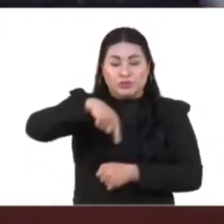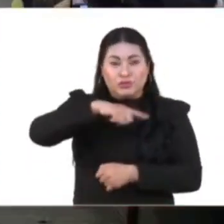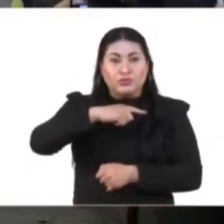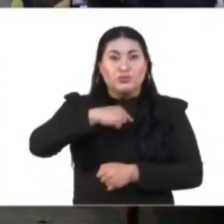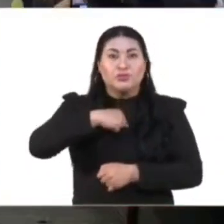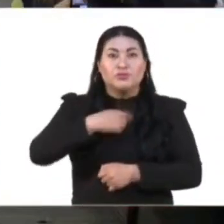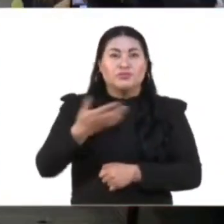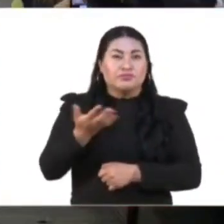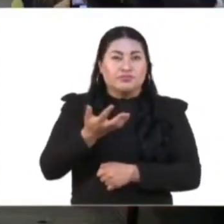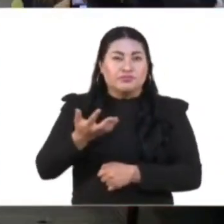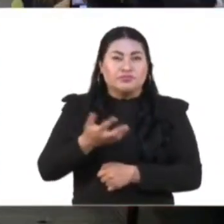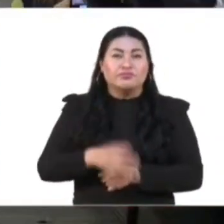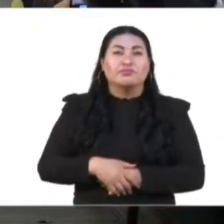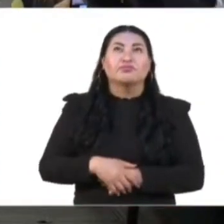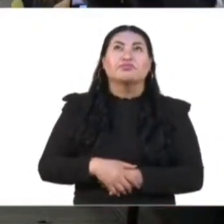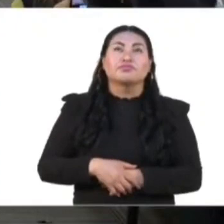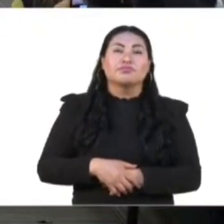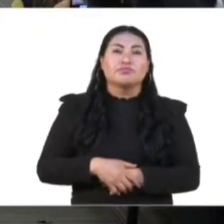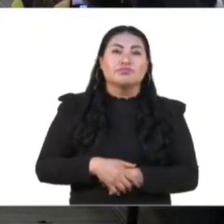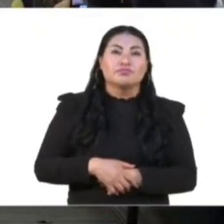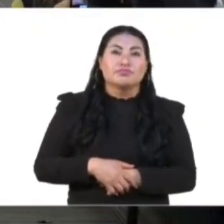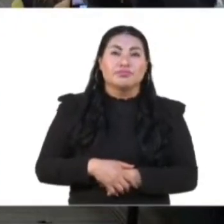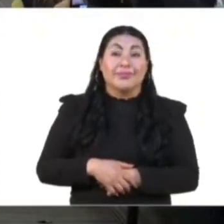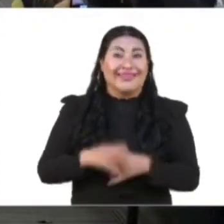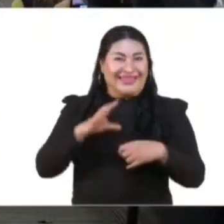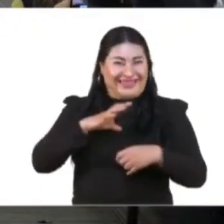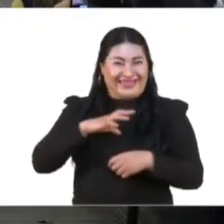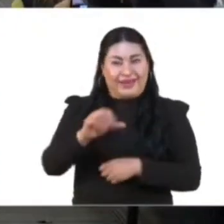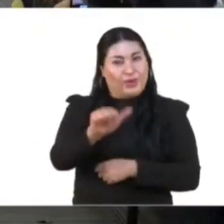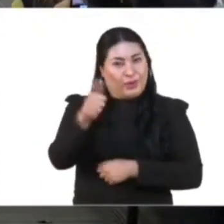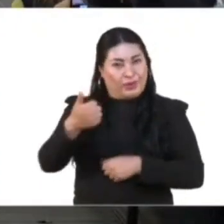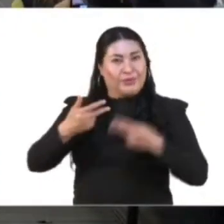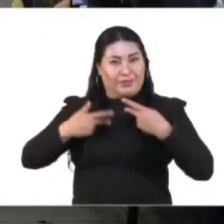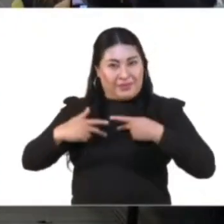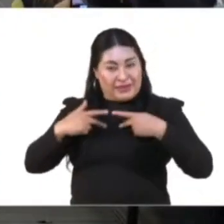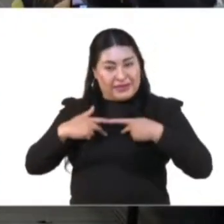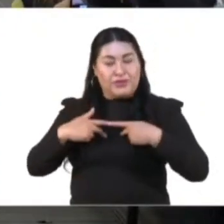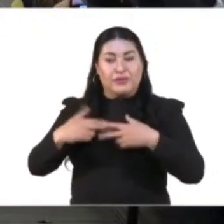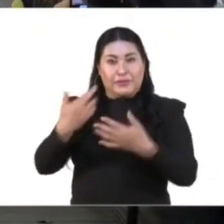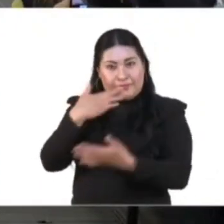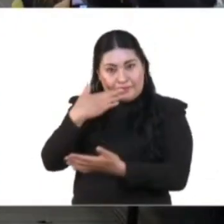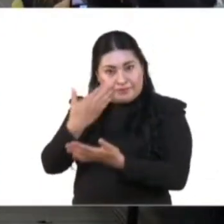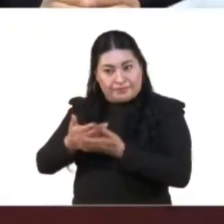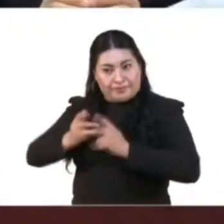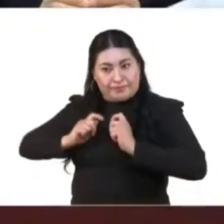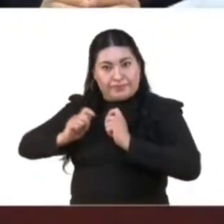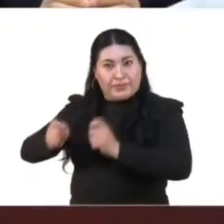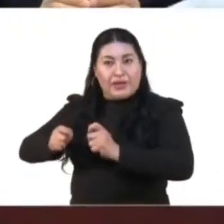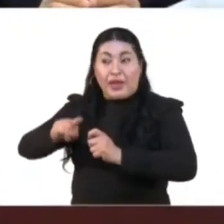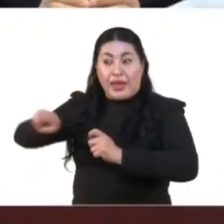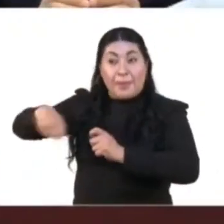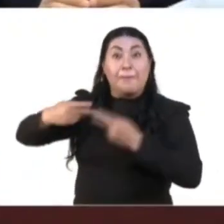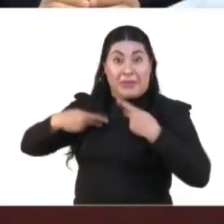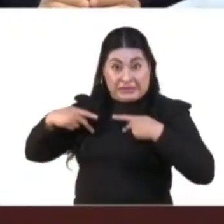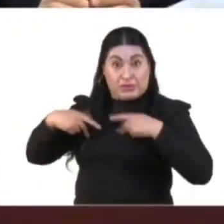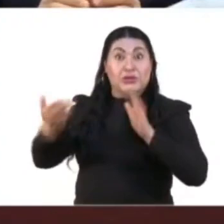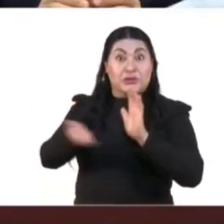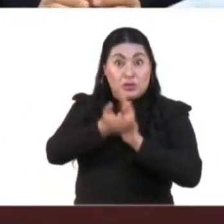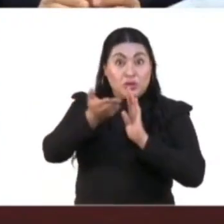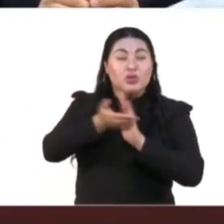fue hacer corresponsables a los constructores o a los dueños del